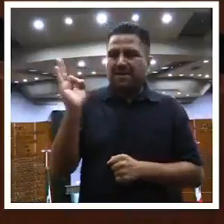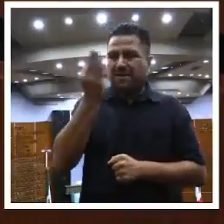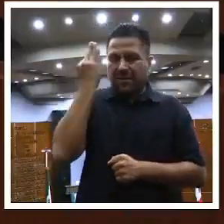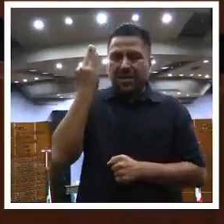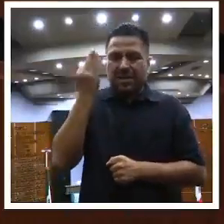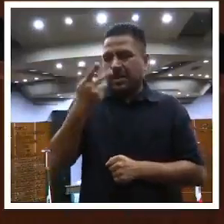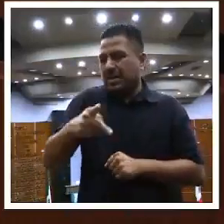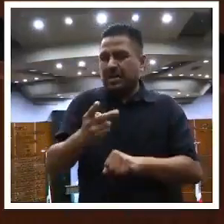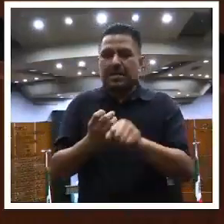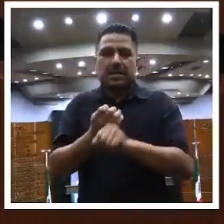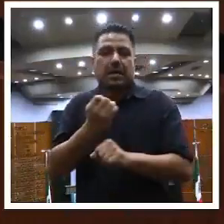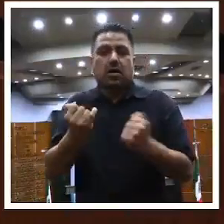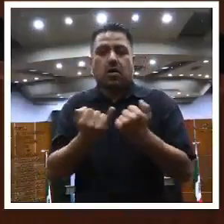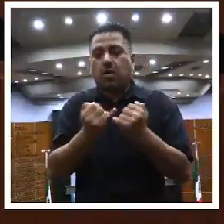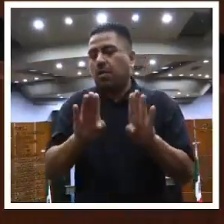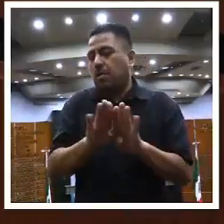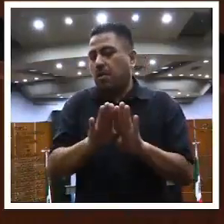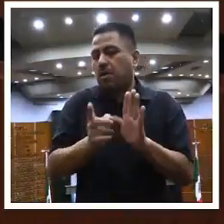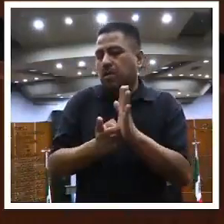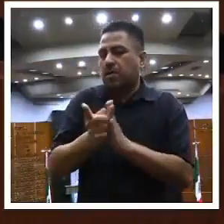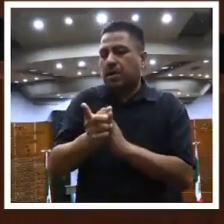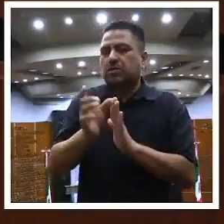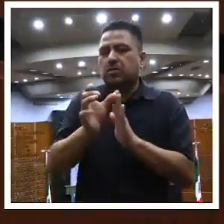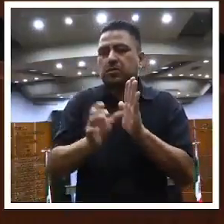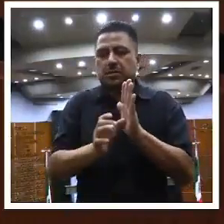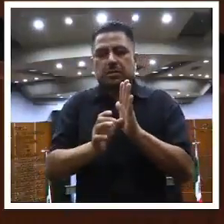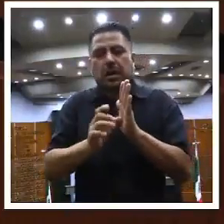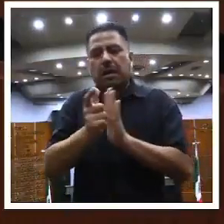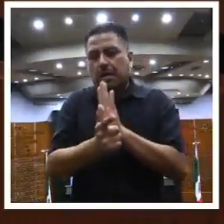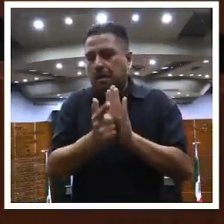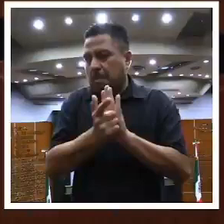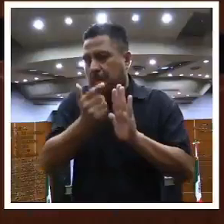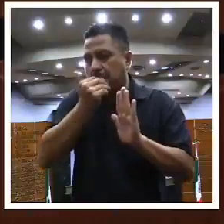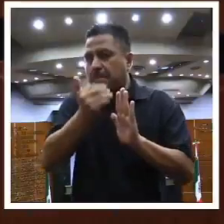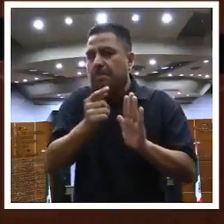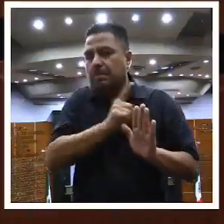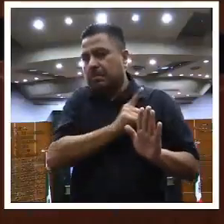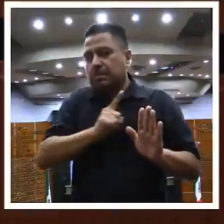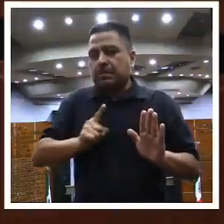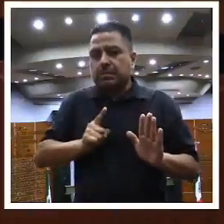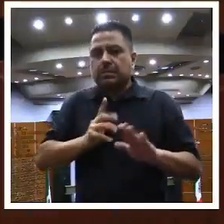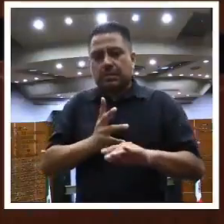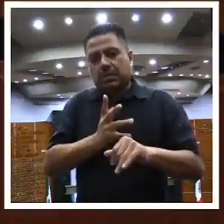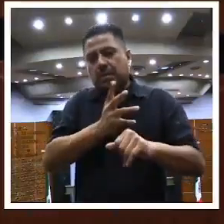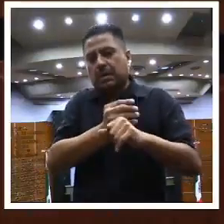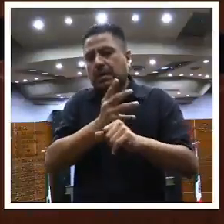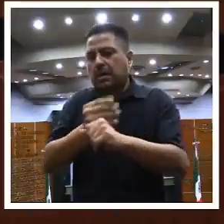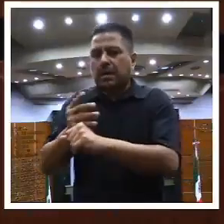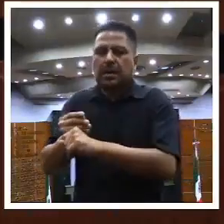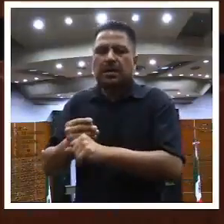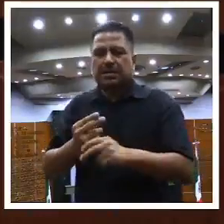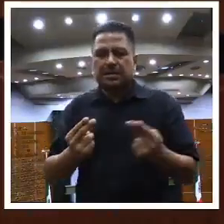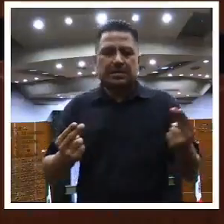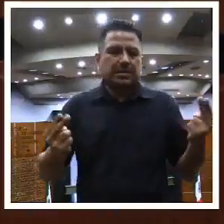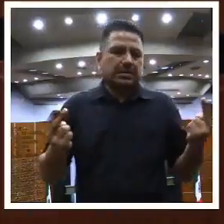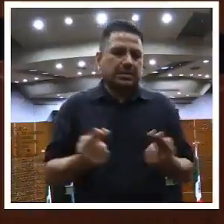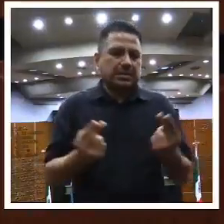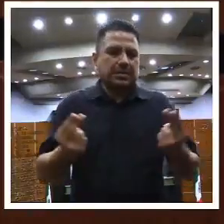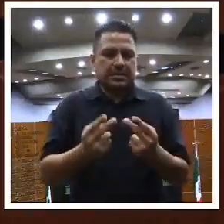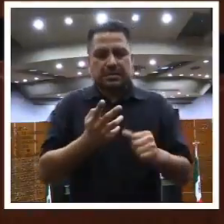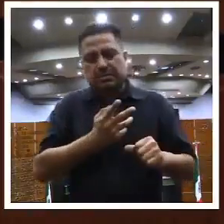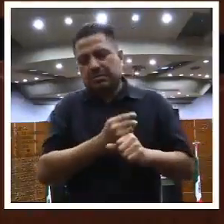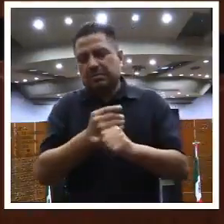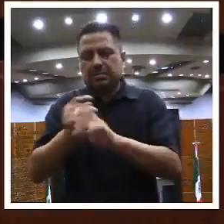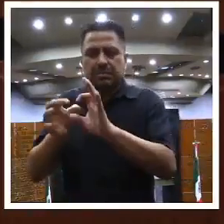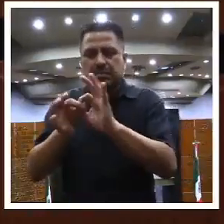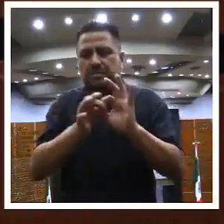local como un derecho constitucionalmente legado, al que en todo caso habría que hacerle los ajustes legislativos necesarios y